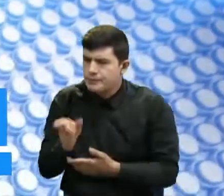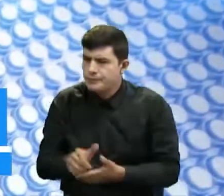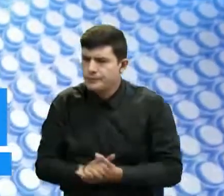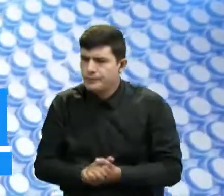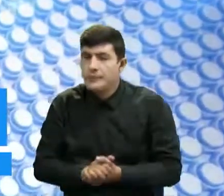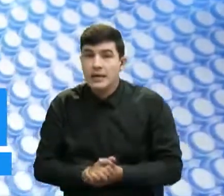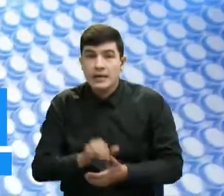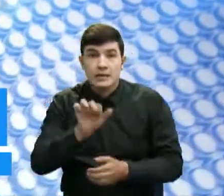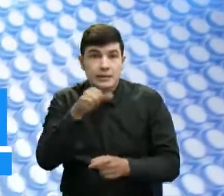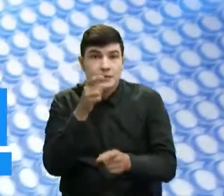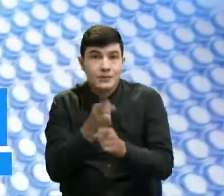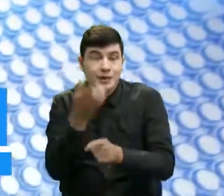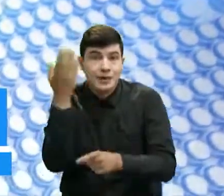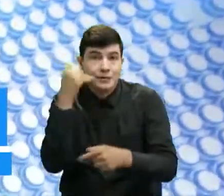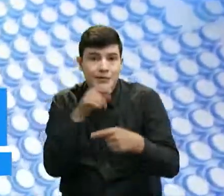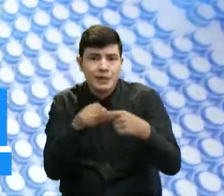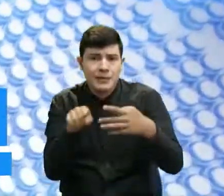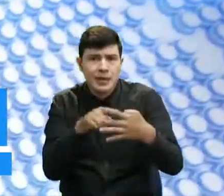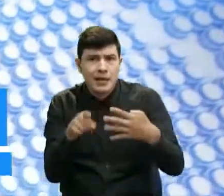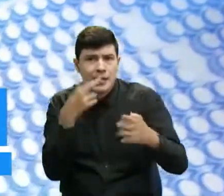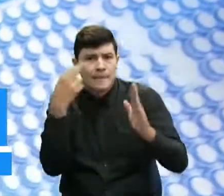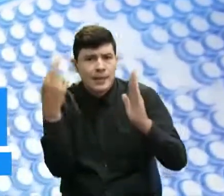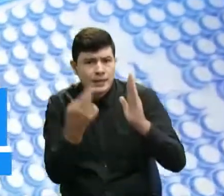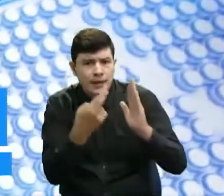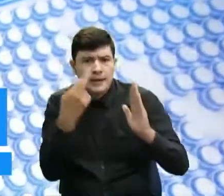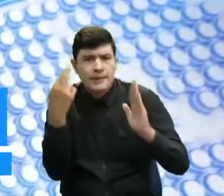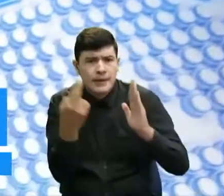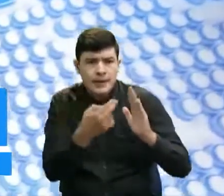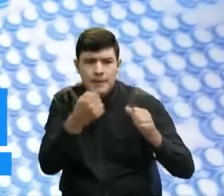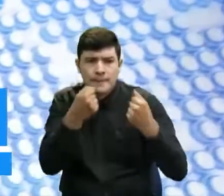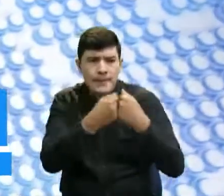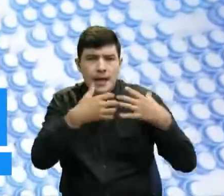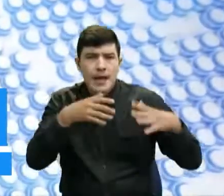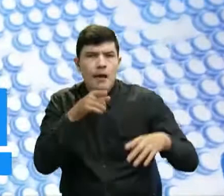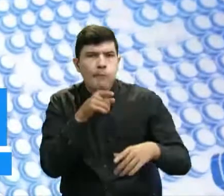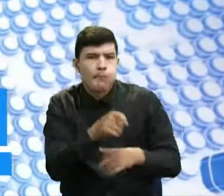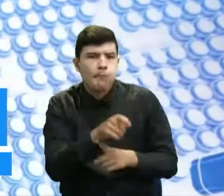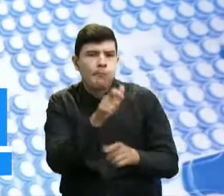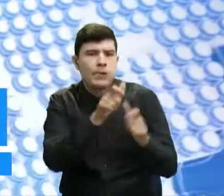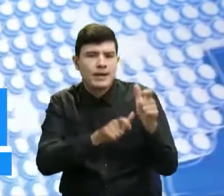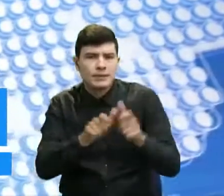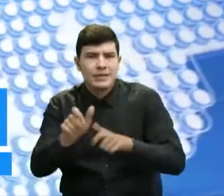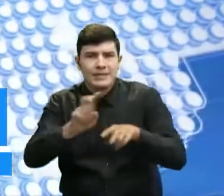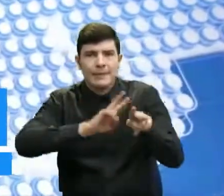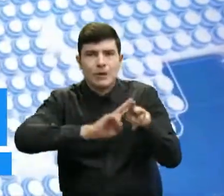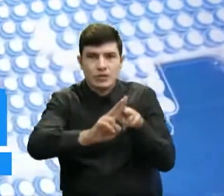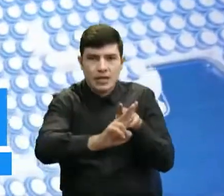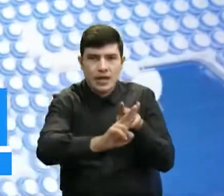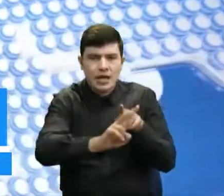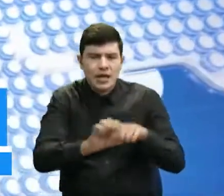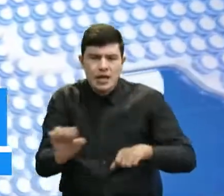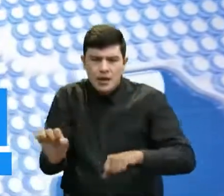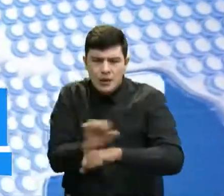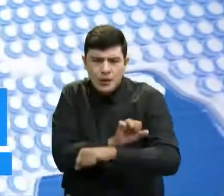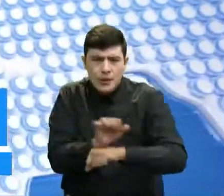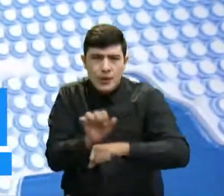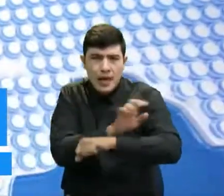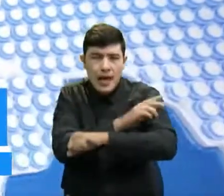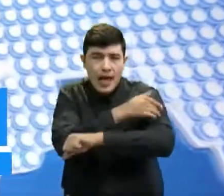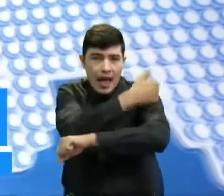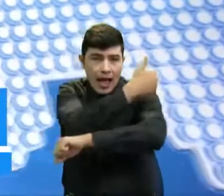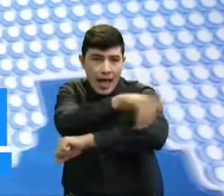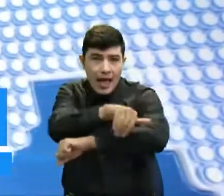presentado varios accidentes de tránsito en este sector debido a la velocidad con la que ingresan los vehículos que vienen de la avenida